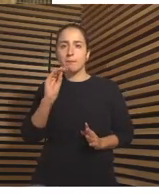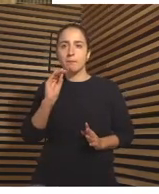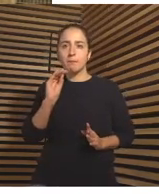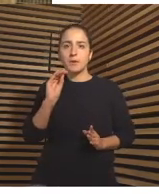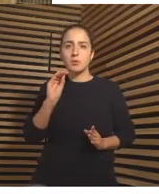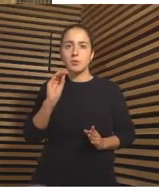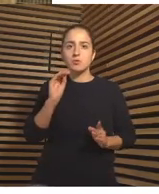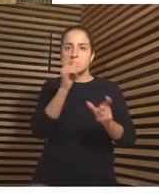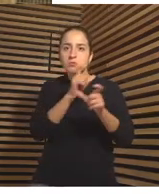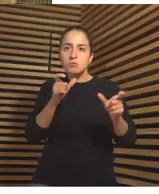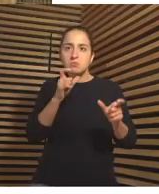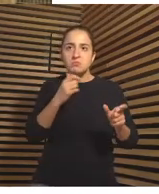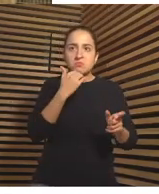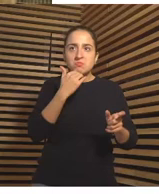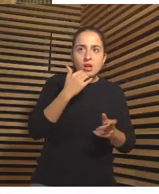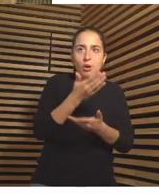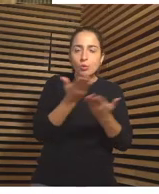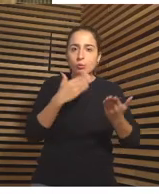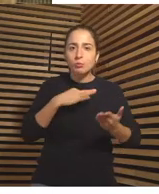las 12 de la noche.